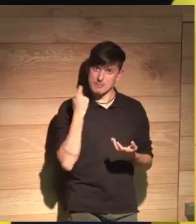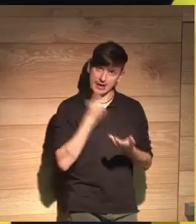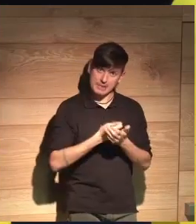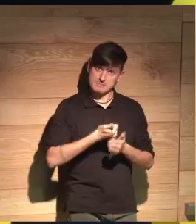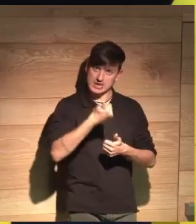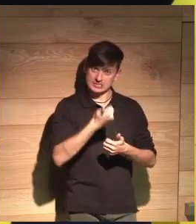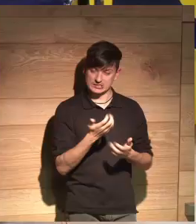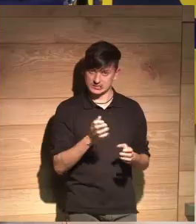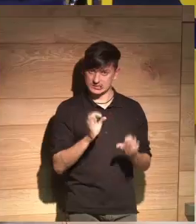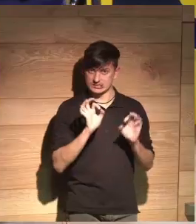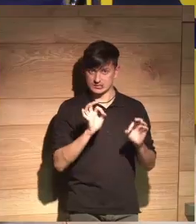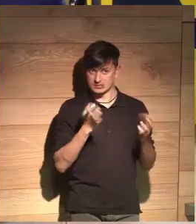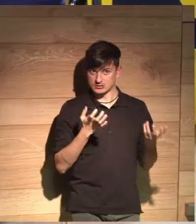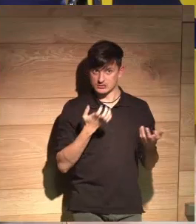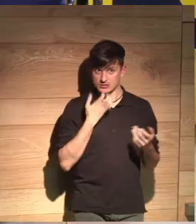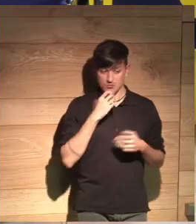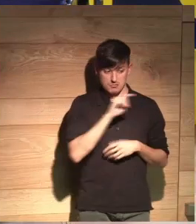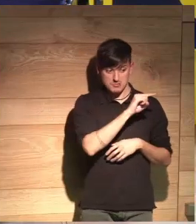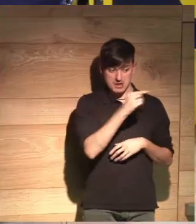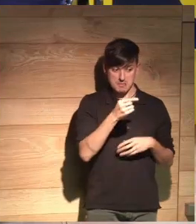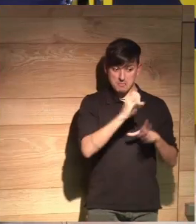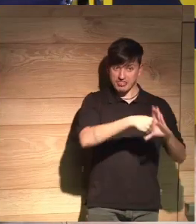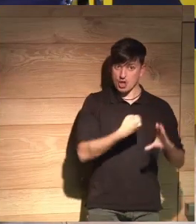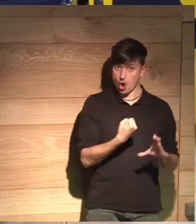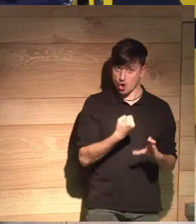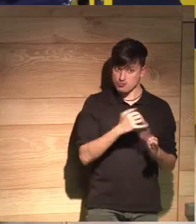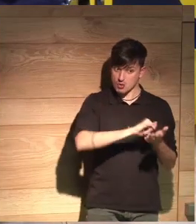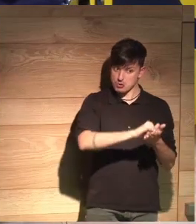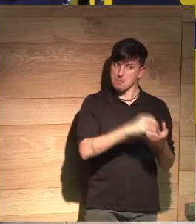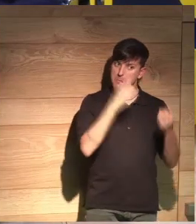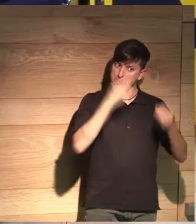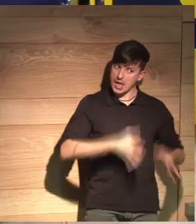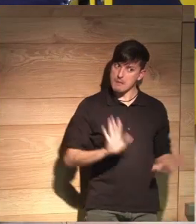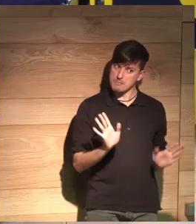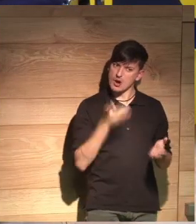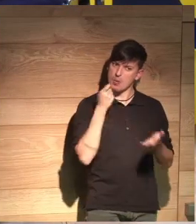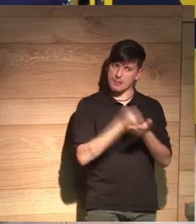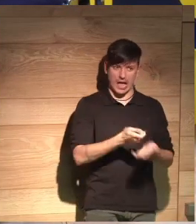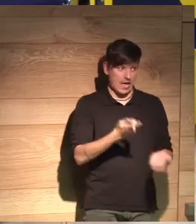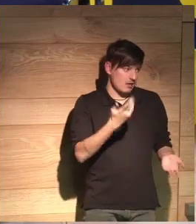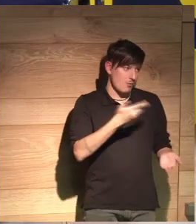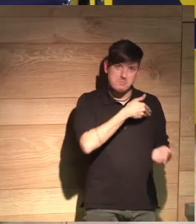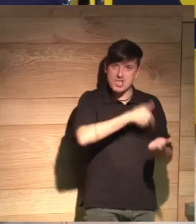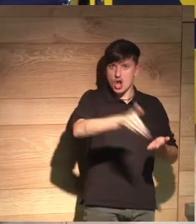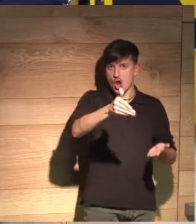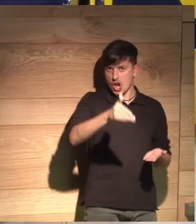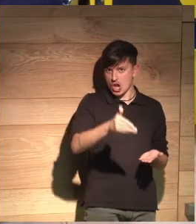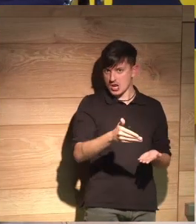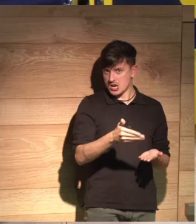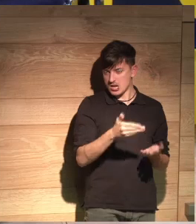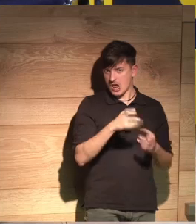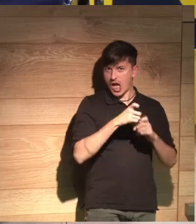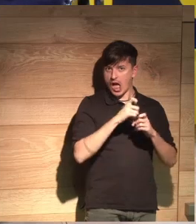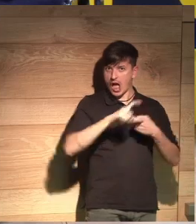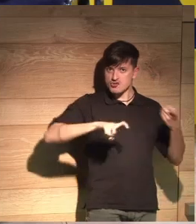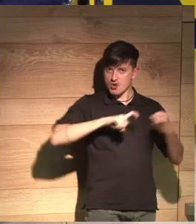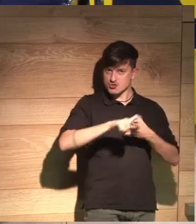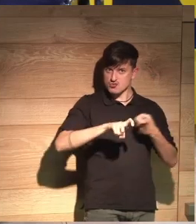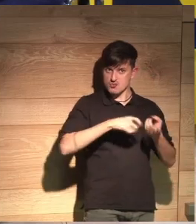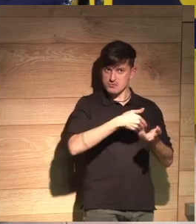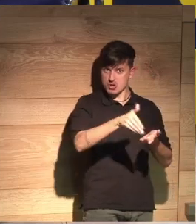lo que hacemos ahora si eres un apartamento básico en nueva york muy bien pero paga no sé un millón de dólares cada año ese millón de dólares